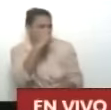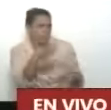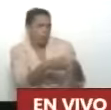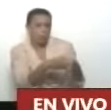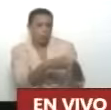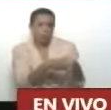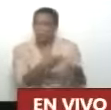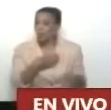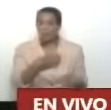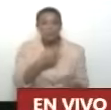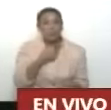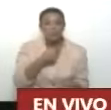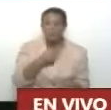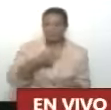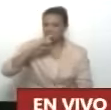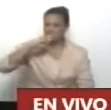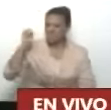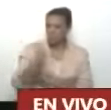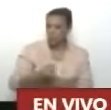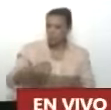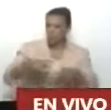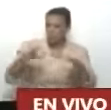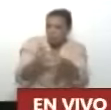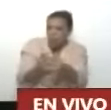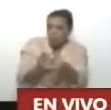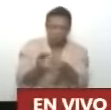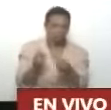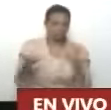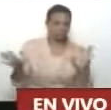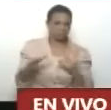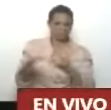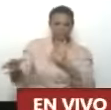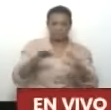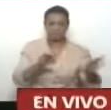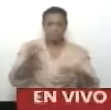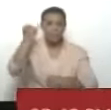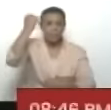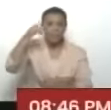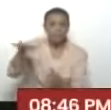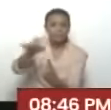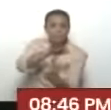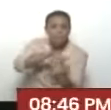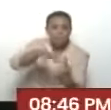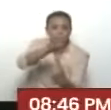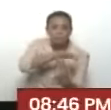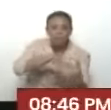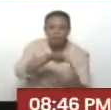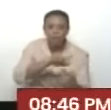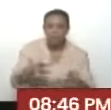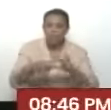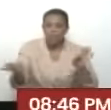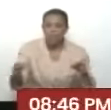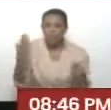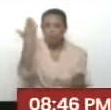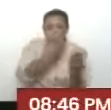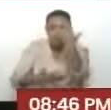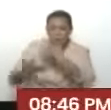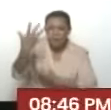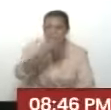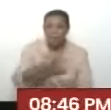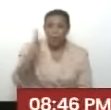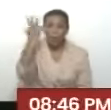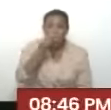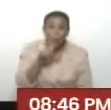nos quieren dividir con odio, con falsas ideologías, nos quieren dividir tratando de confundir a la